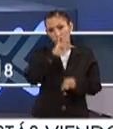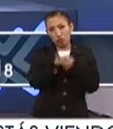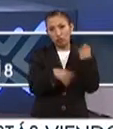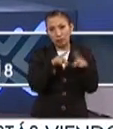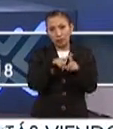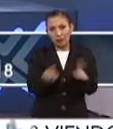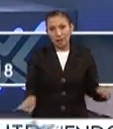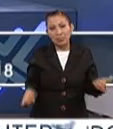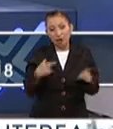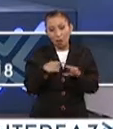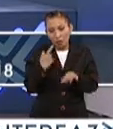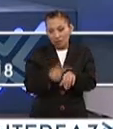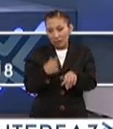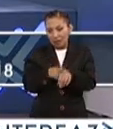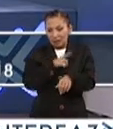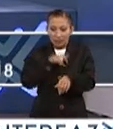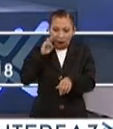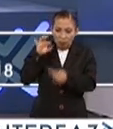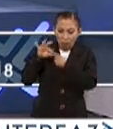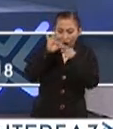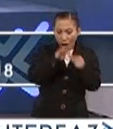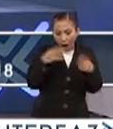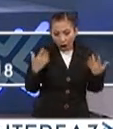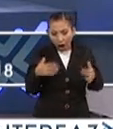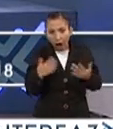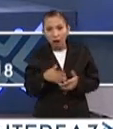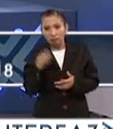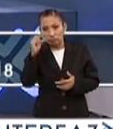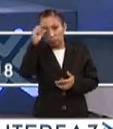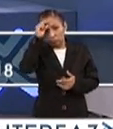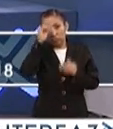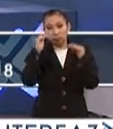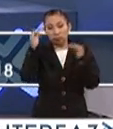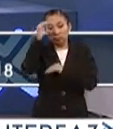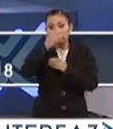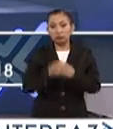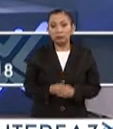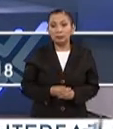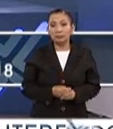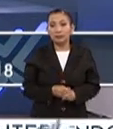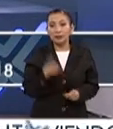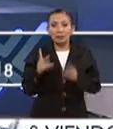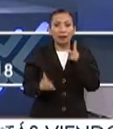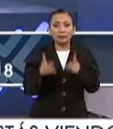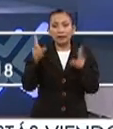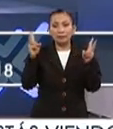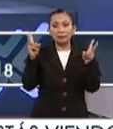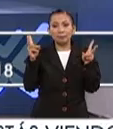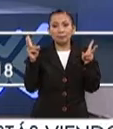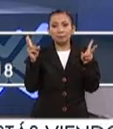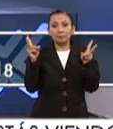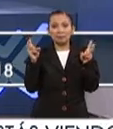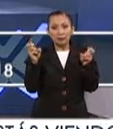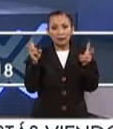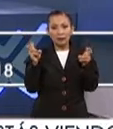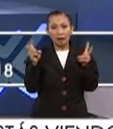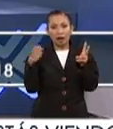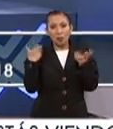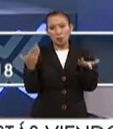lo contrario, más que como una enfermedad tendría que llegar para platicar contigo con un alto coeficiente intelectual y platicar de temas